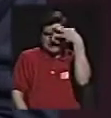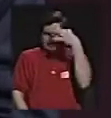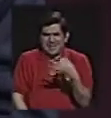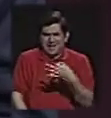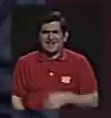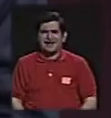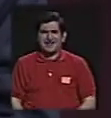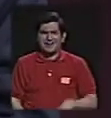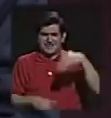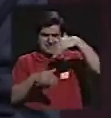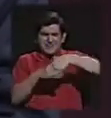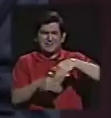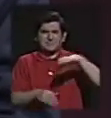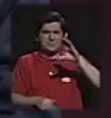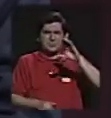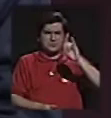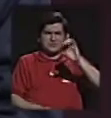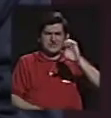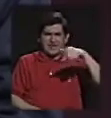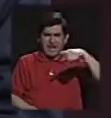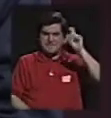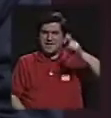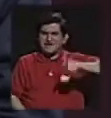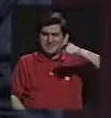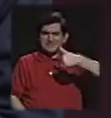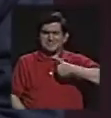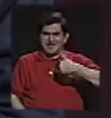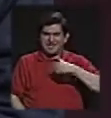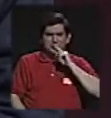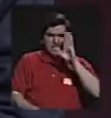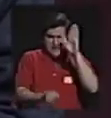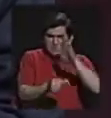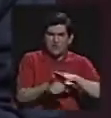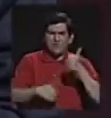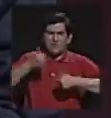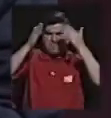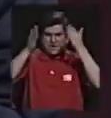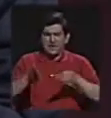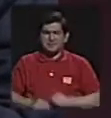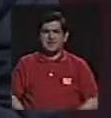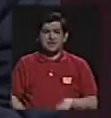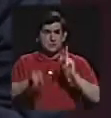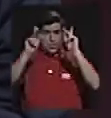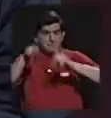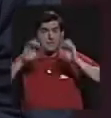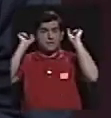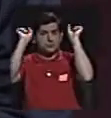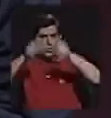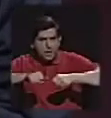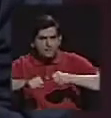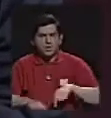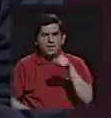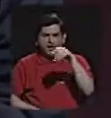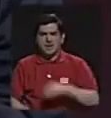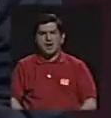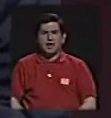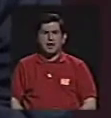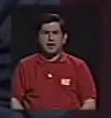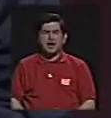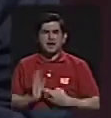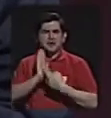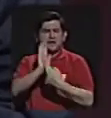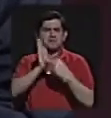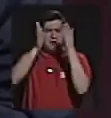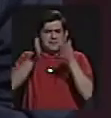ustedes en el CIEP que debería reunir un candidato capaz de dar la cara por una alianza